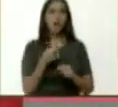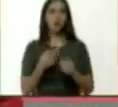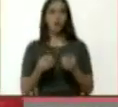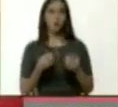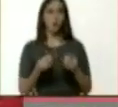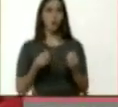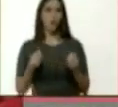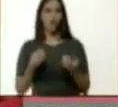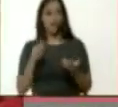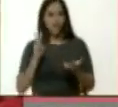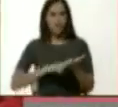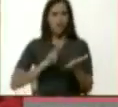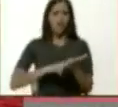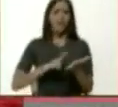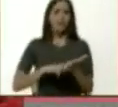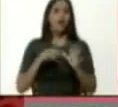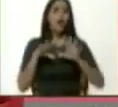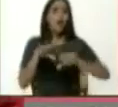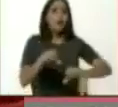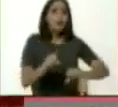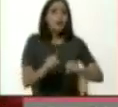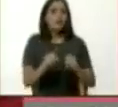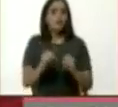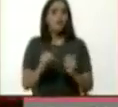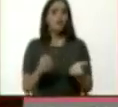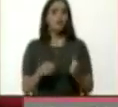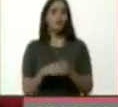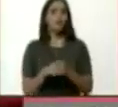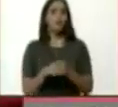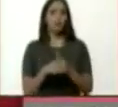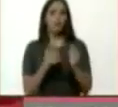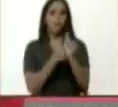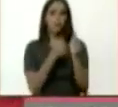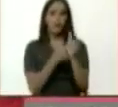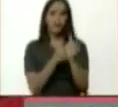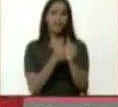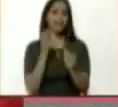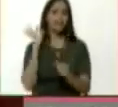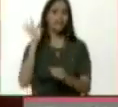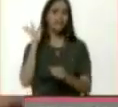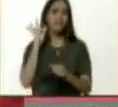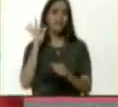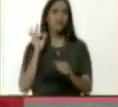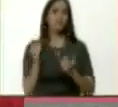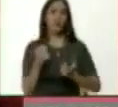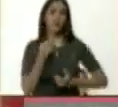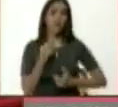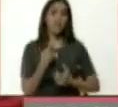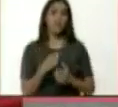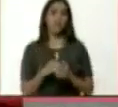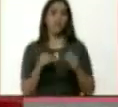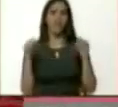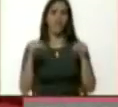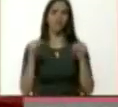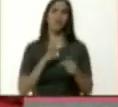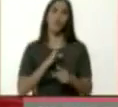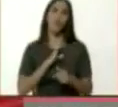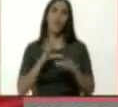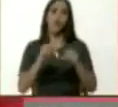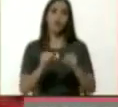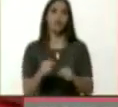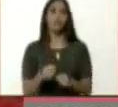en realidad se están apropiando de su patio trasero en el discurso para decir que bueno, que esto es de ustedes. Pues